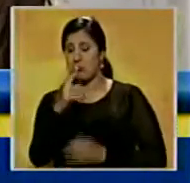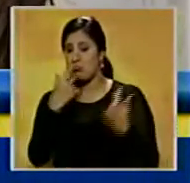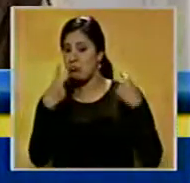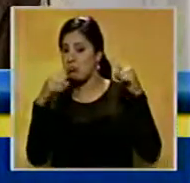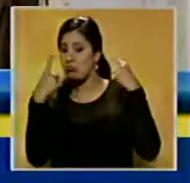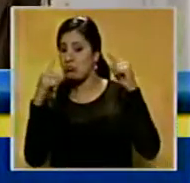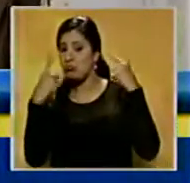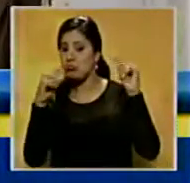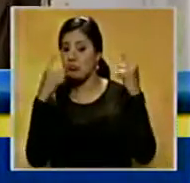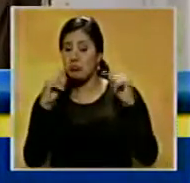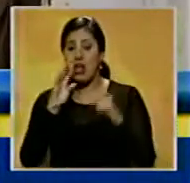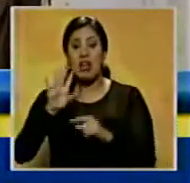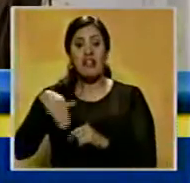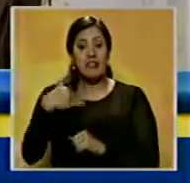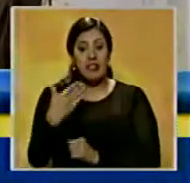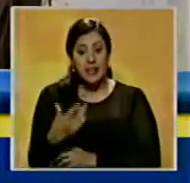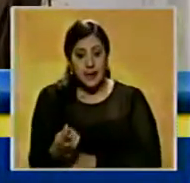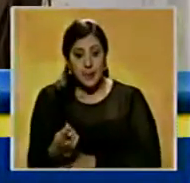acusarme